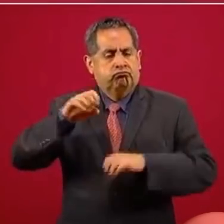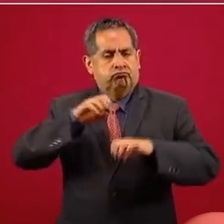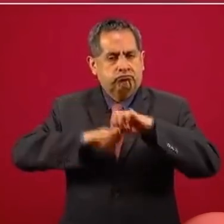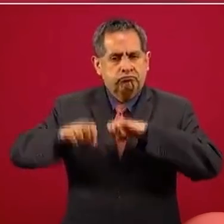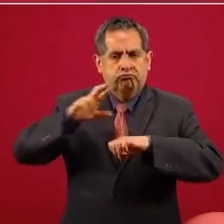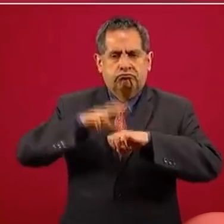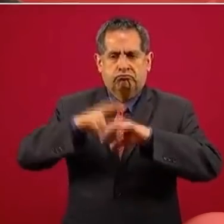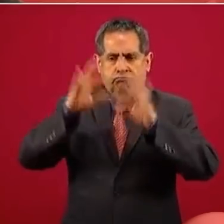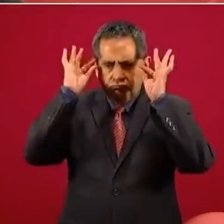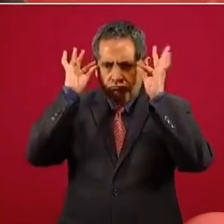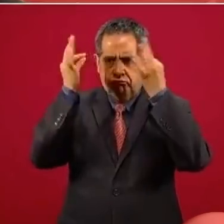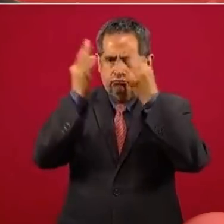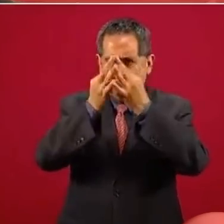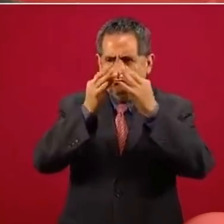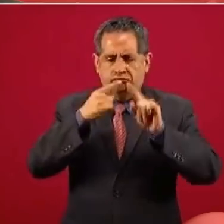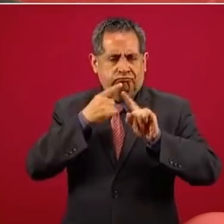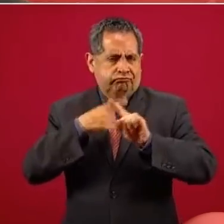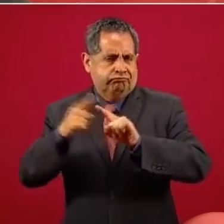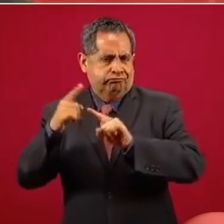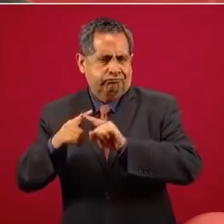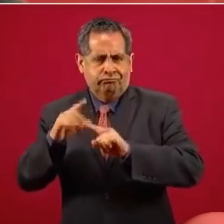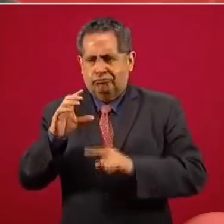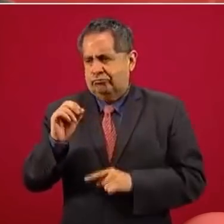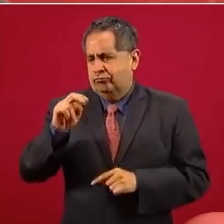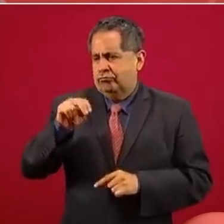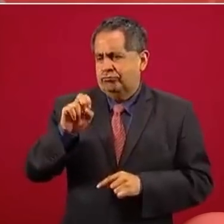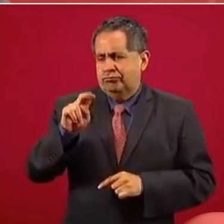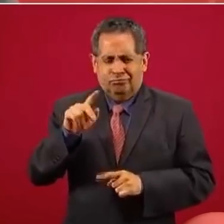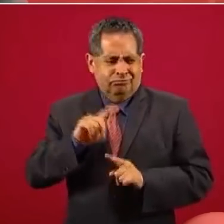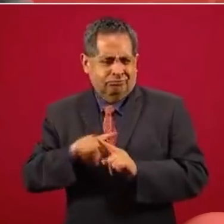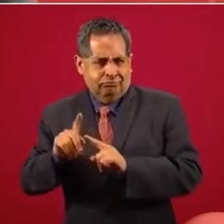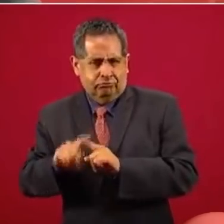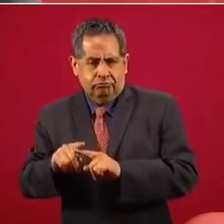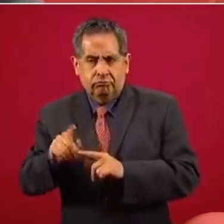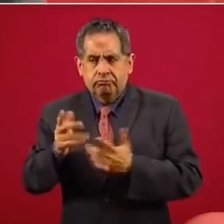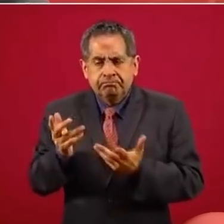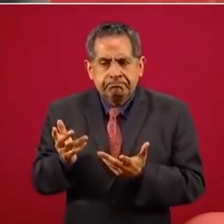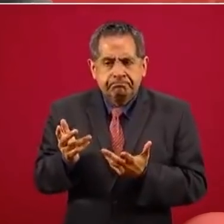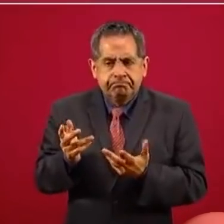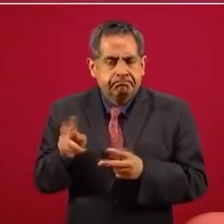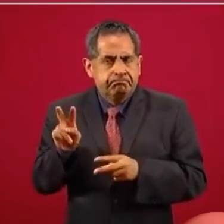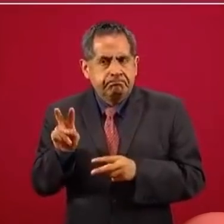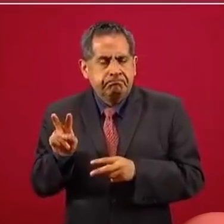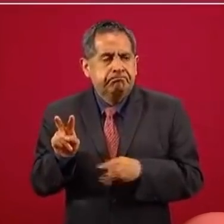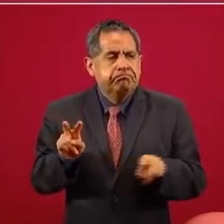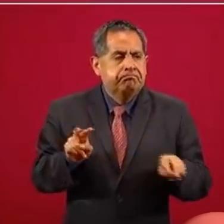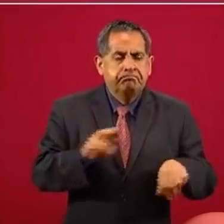embajadores, cónsules, están atentos